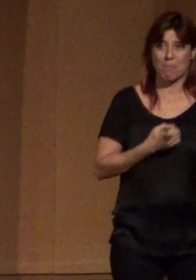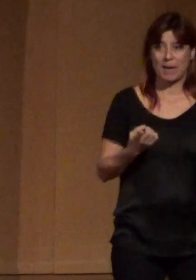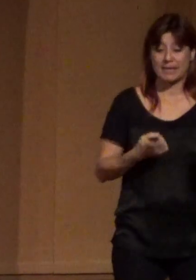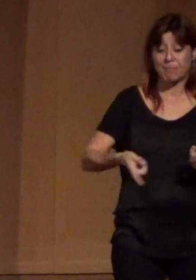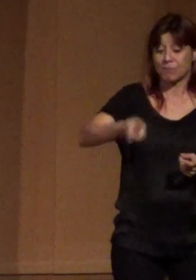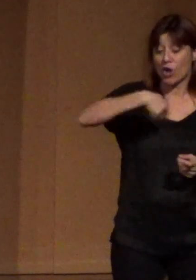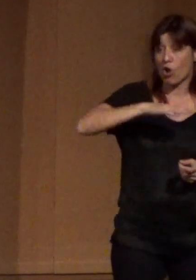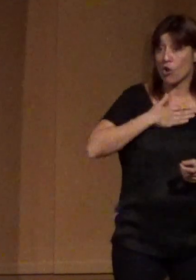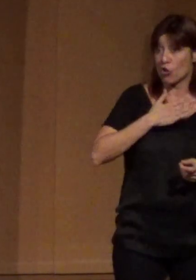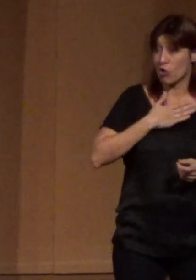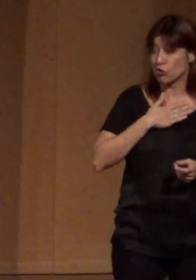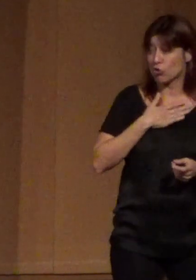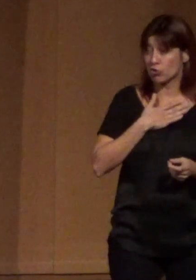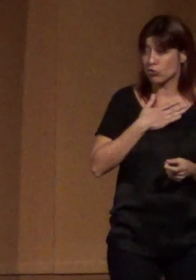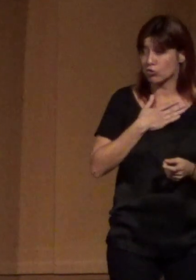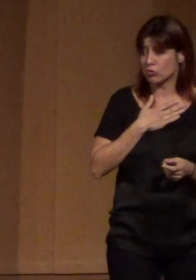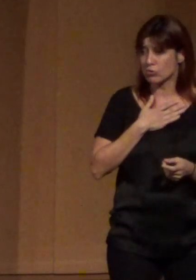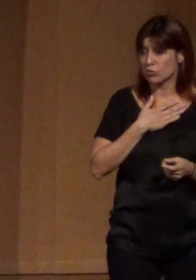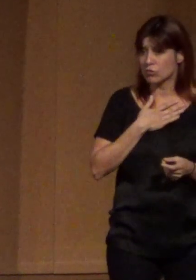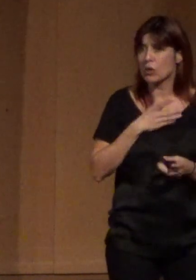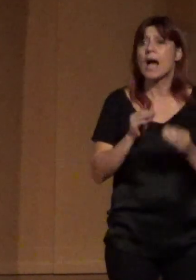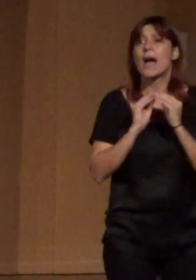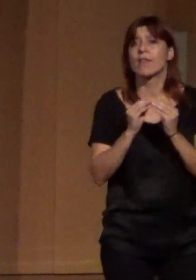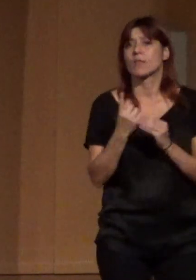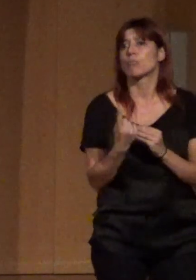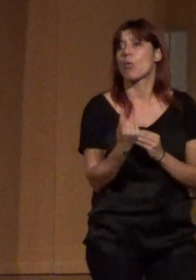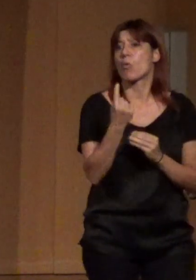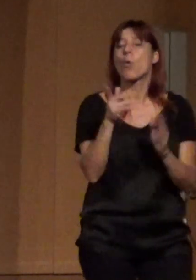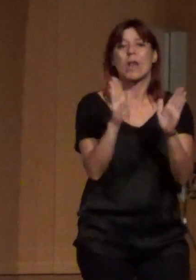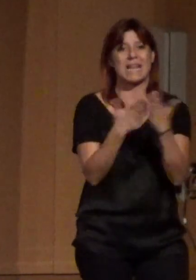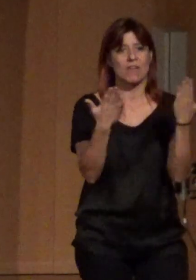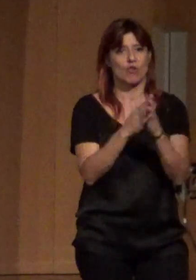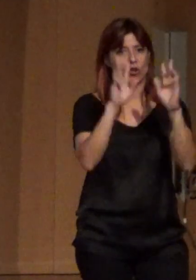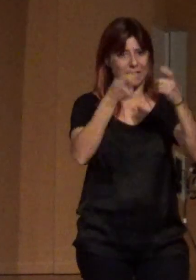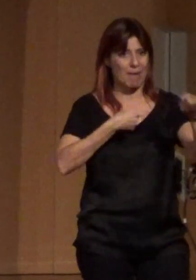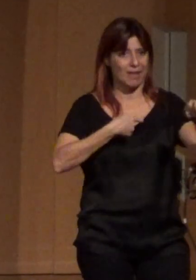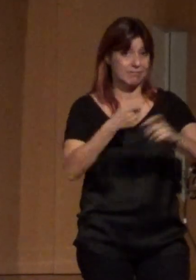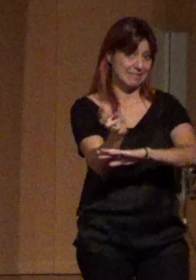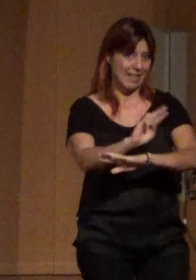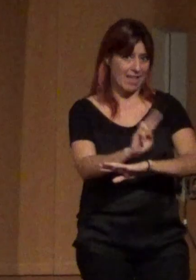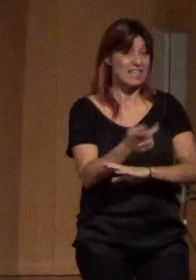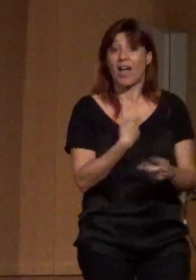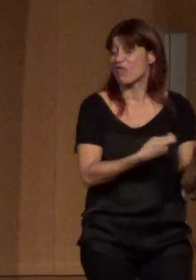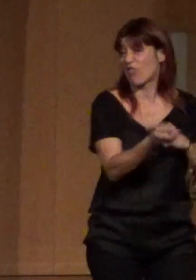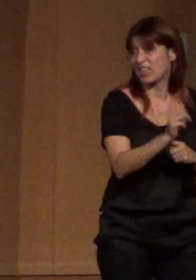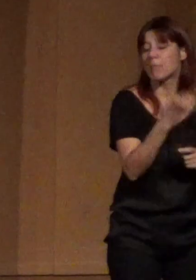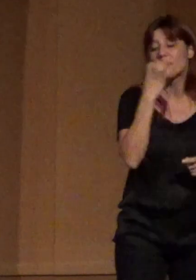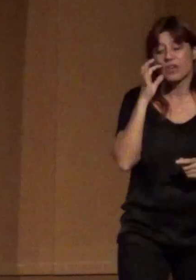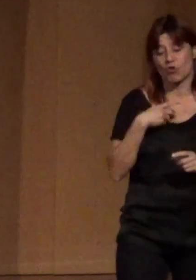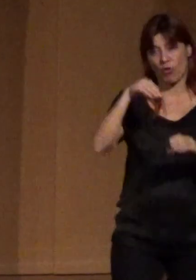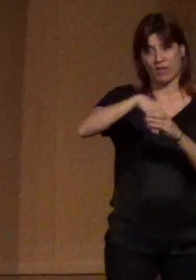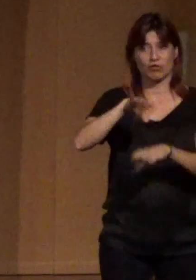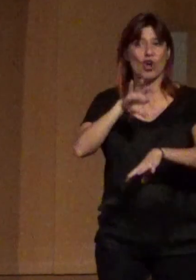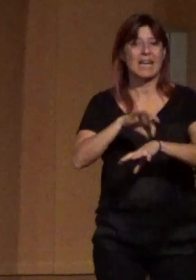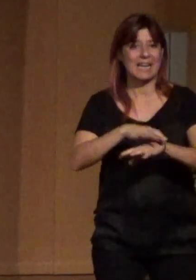Nosotros hicimos con el doctor Cesla un DVD sobre el TDAH y ya se ha agotado, ya no se vende, pero yo tengo en la clínica animal el que quiera,